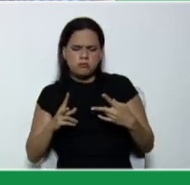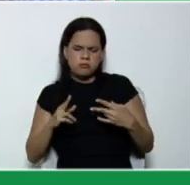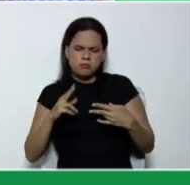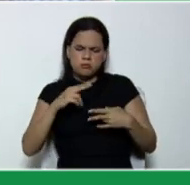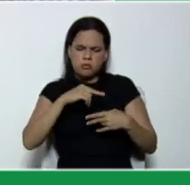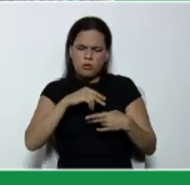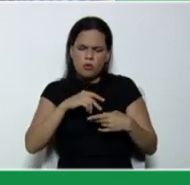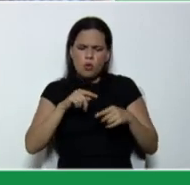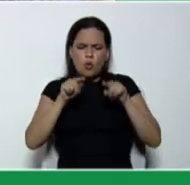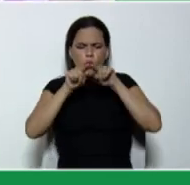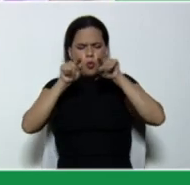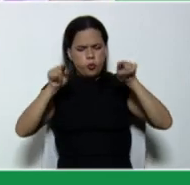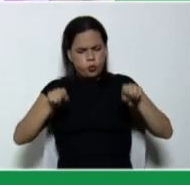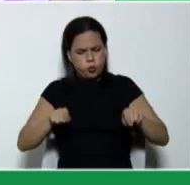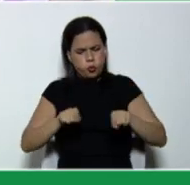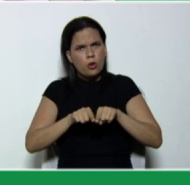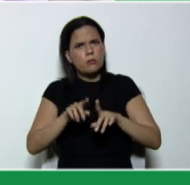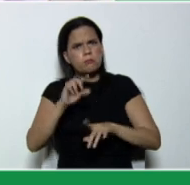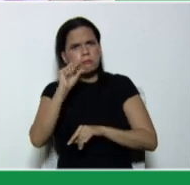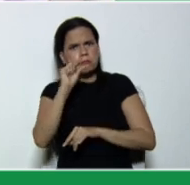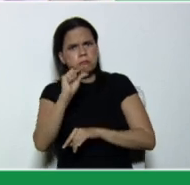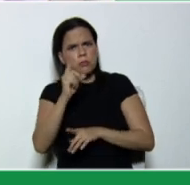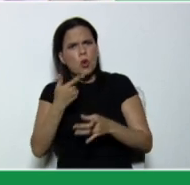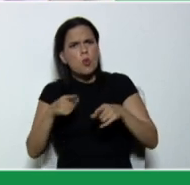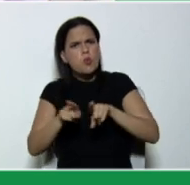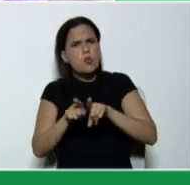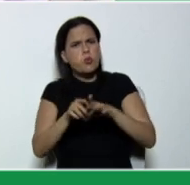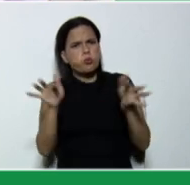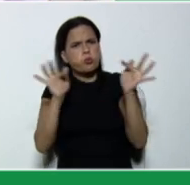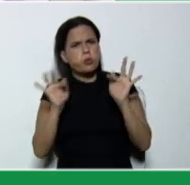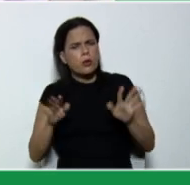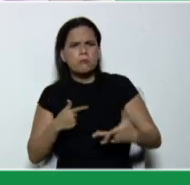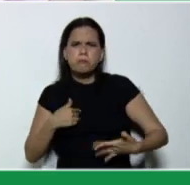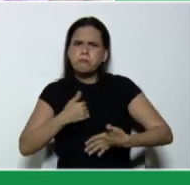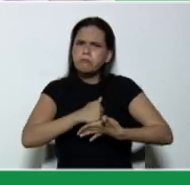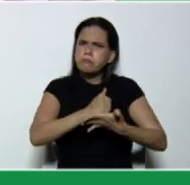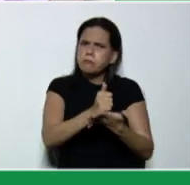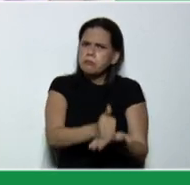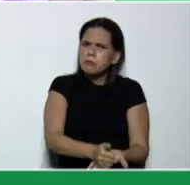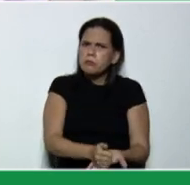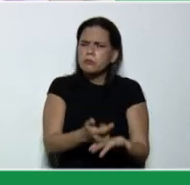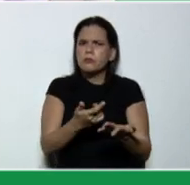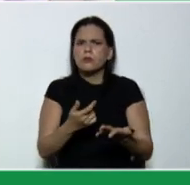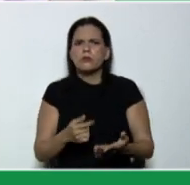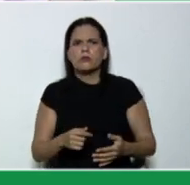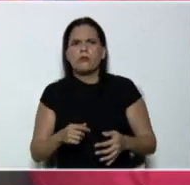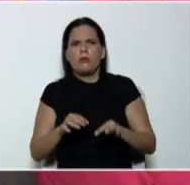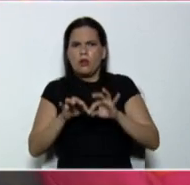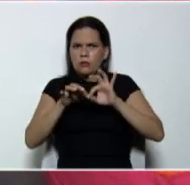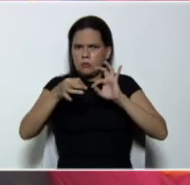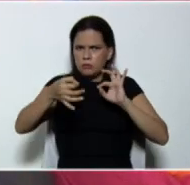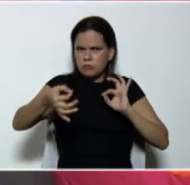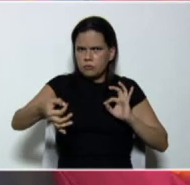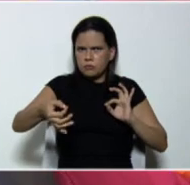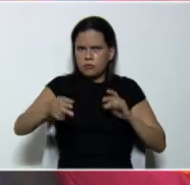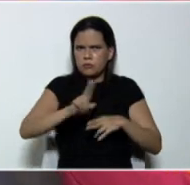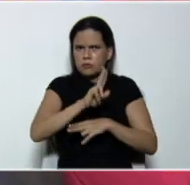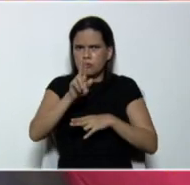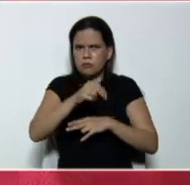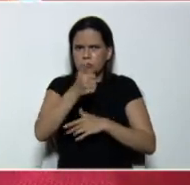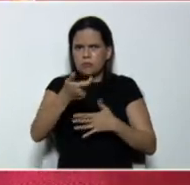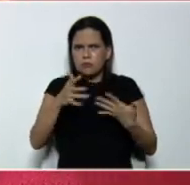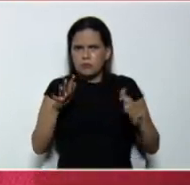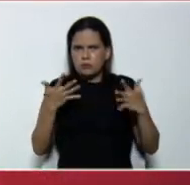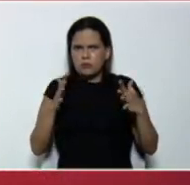pequeños. De igual manera, eso va a ayudarlos en la motricidad fina, así como